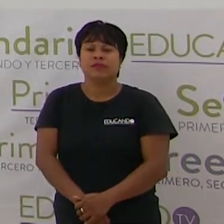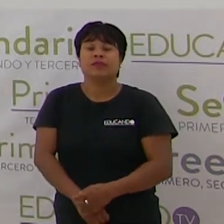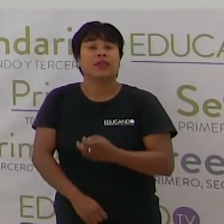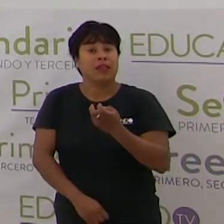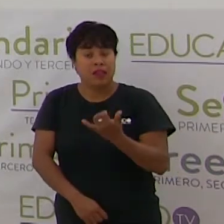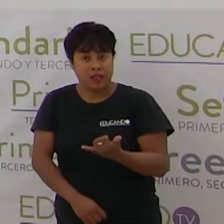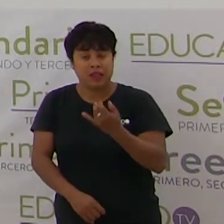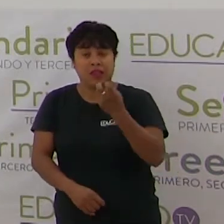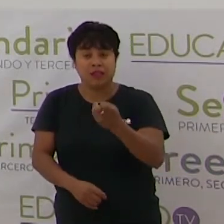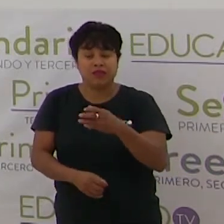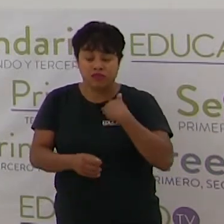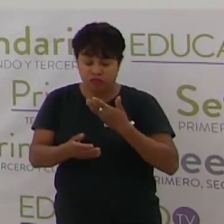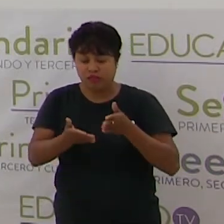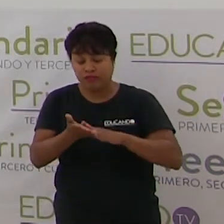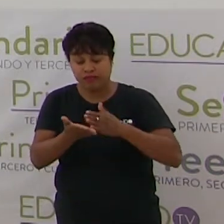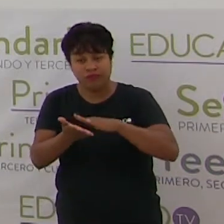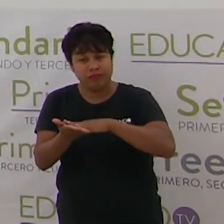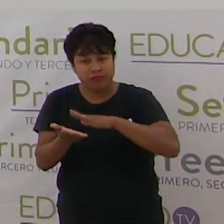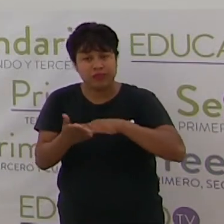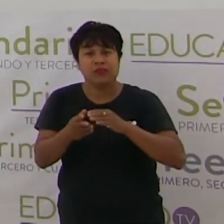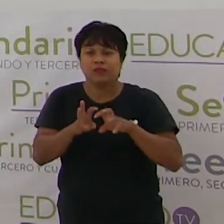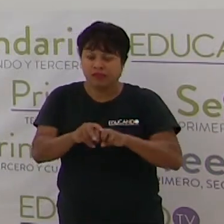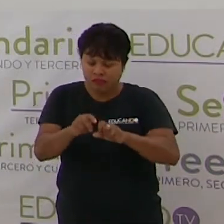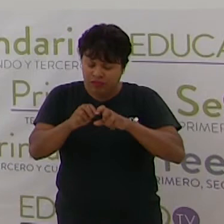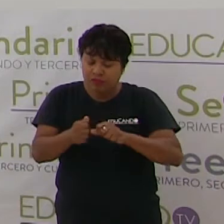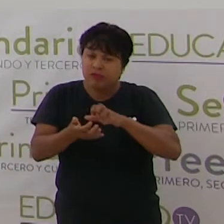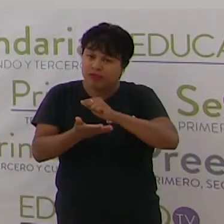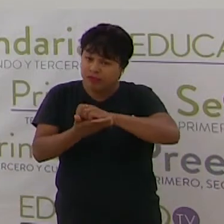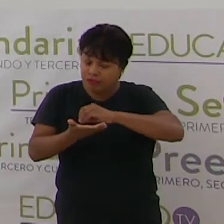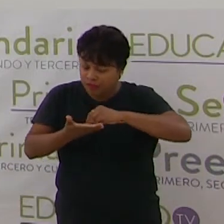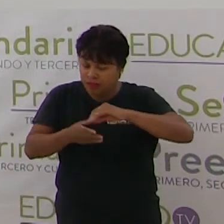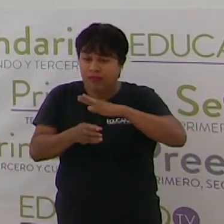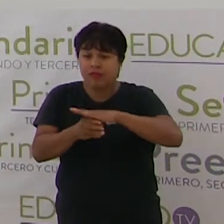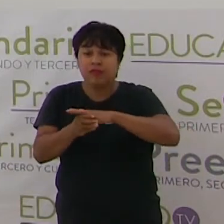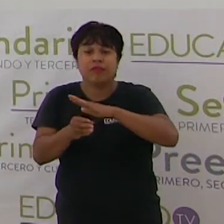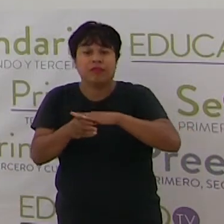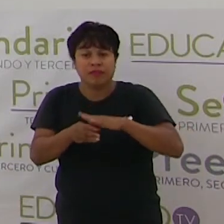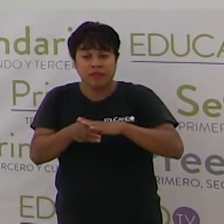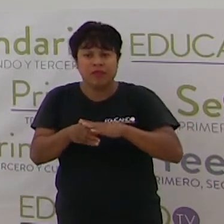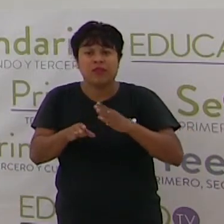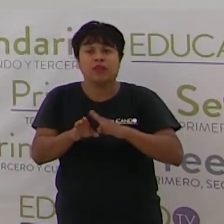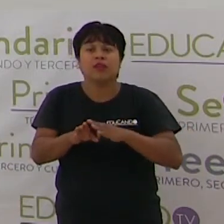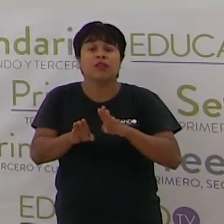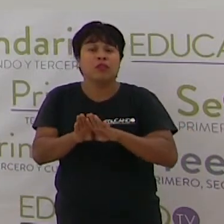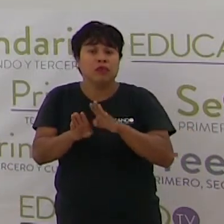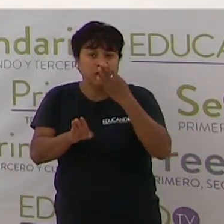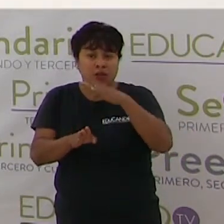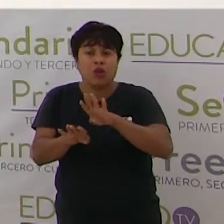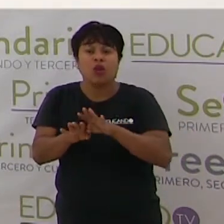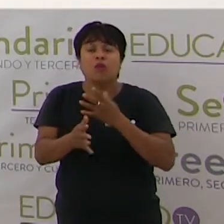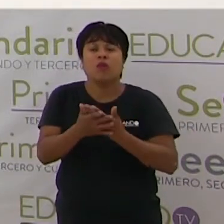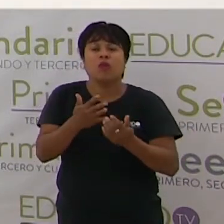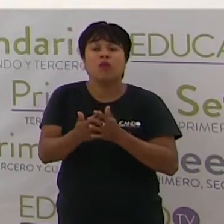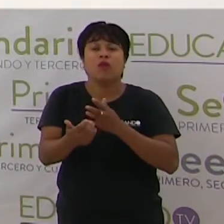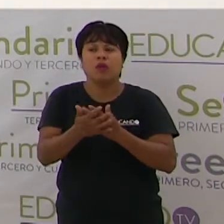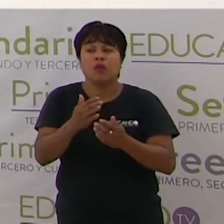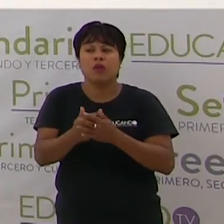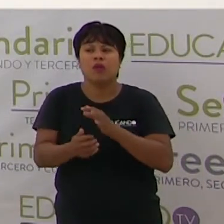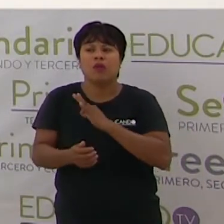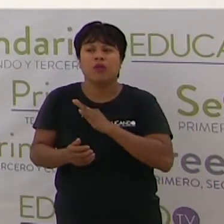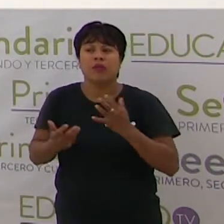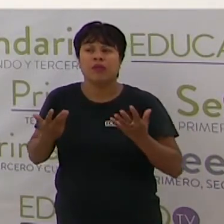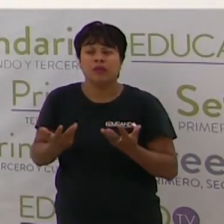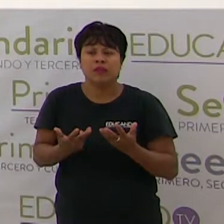Y estoy llenándolo con la plastilina casera, como saben, ya saben ustedes hacerla. También aquí se pueden